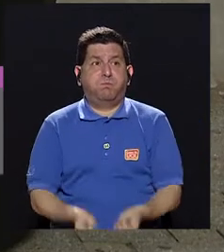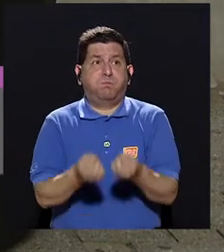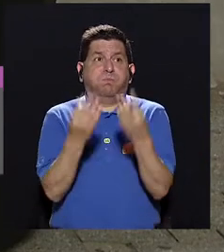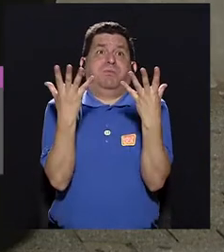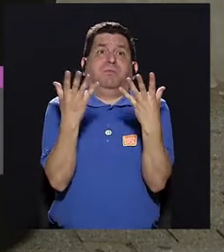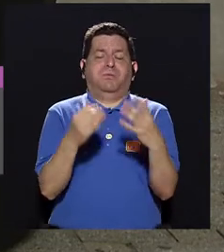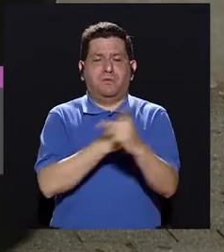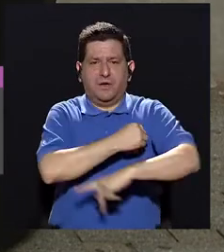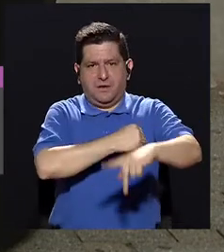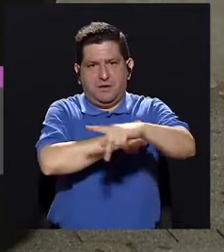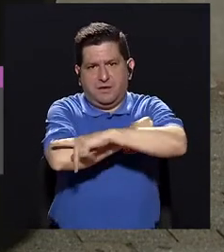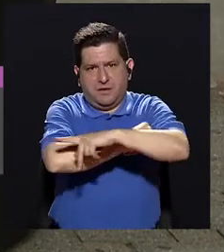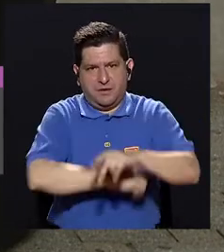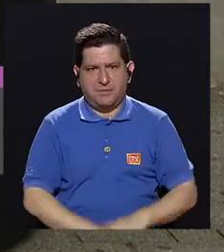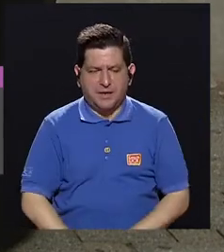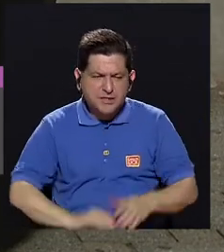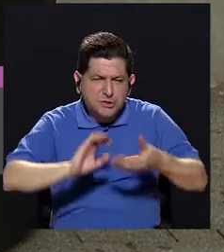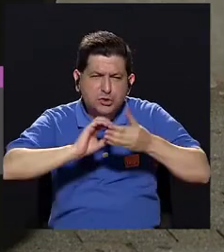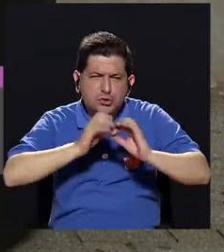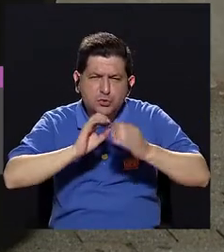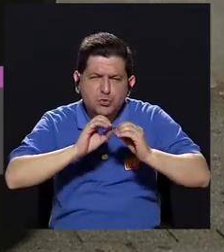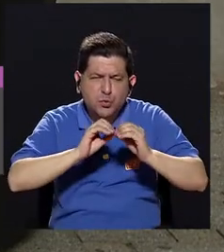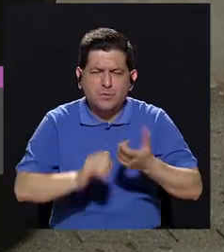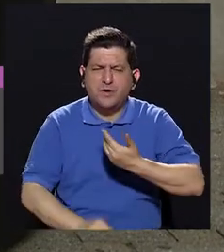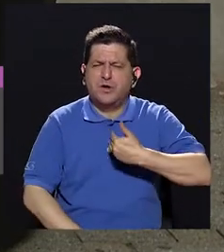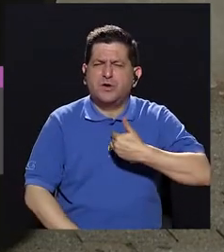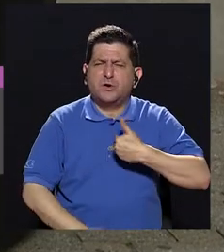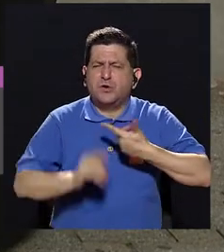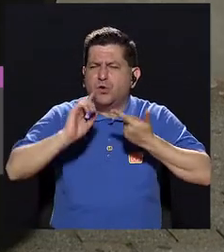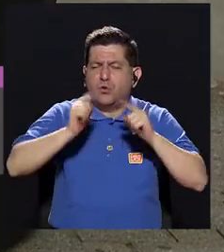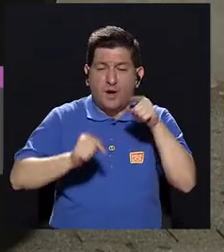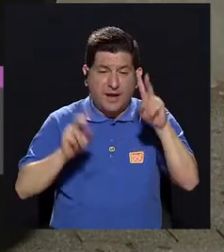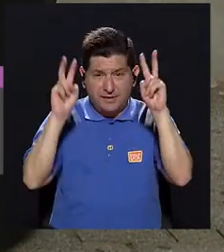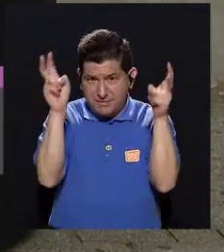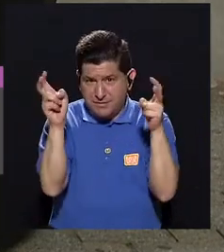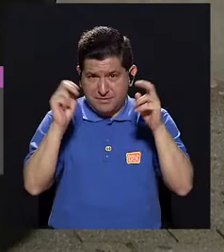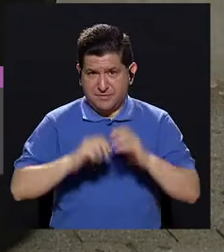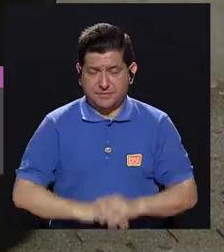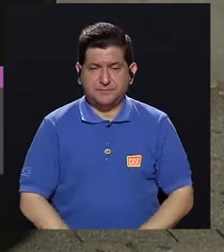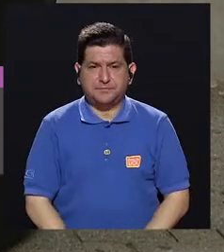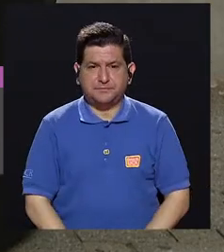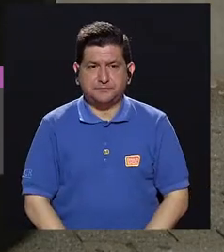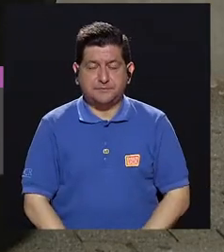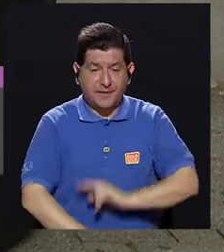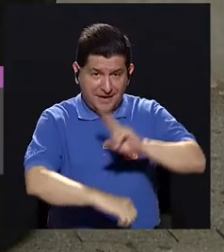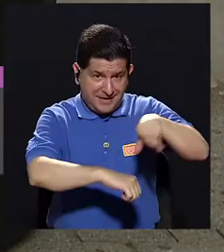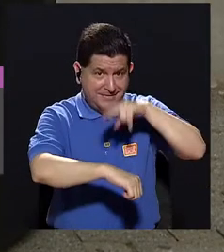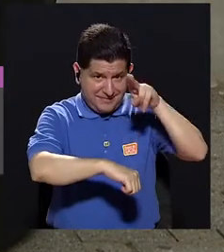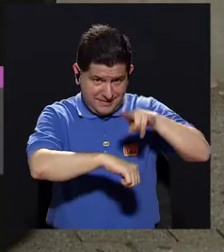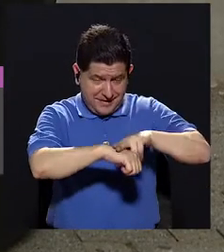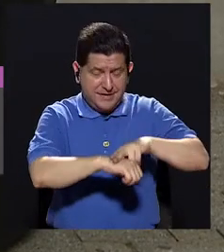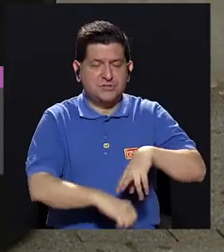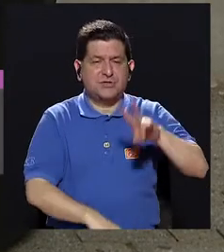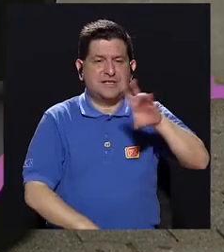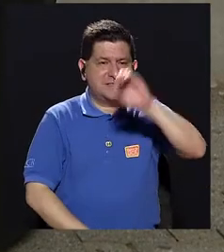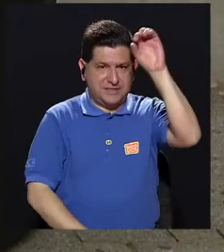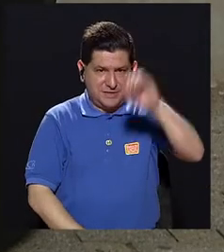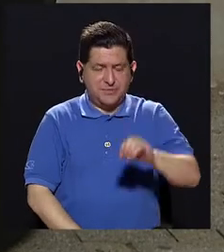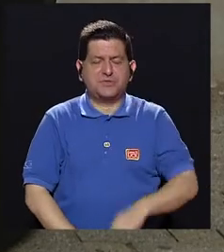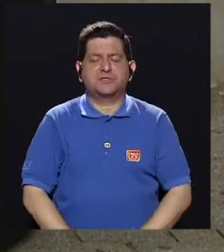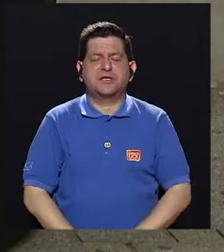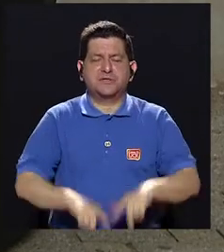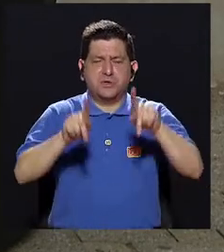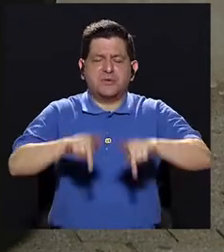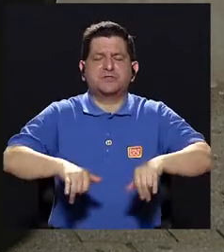es abundante en nuestro país. ¿Qué datos pues manejamos con respecto a ese tema? Bueno, a nivel nacional se tiene un